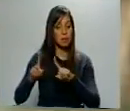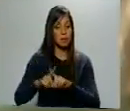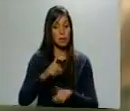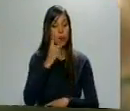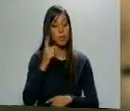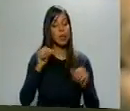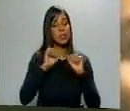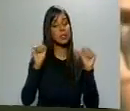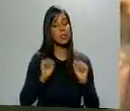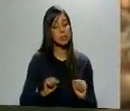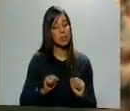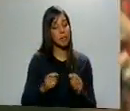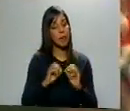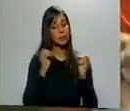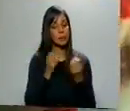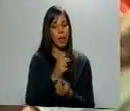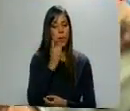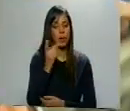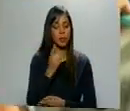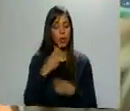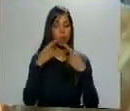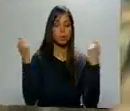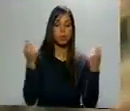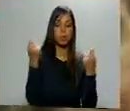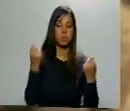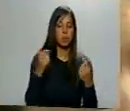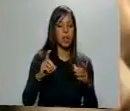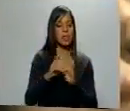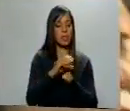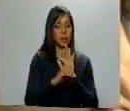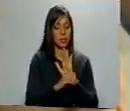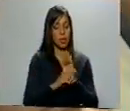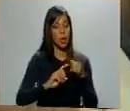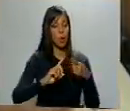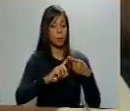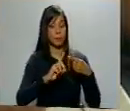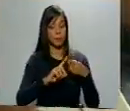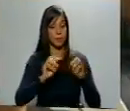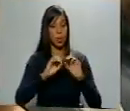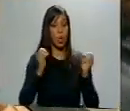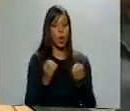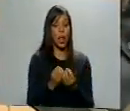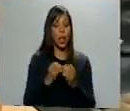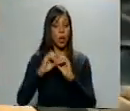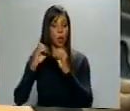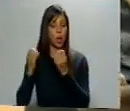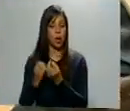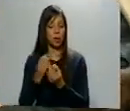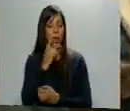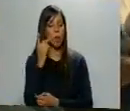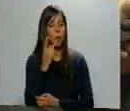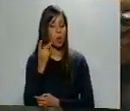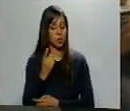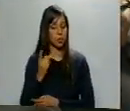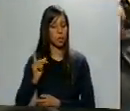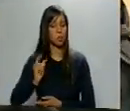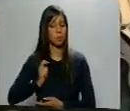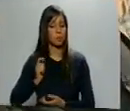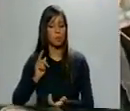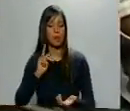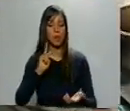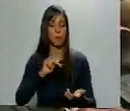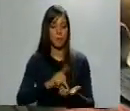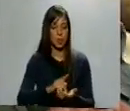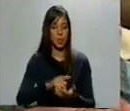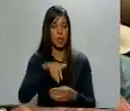sistema de partido. Decreta, primero, las organizaciones con fines políticos para participar en los procesos